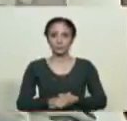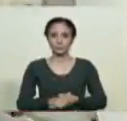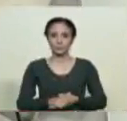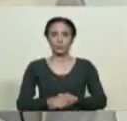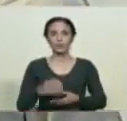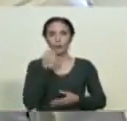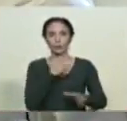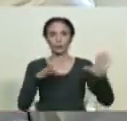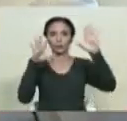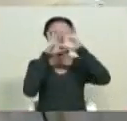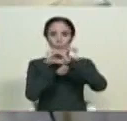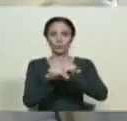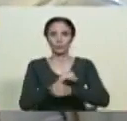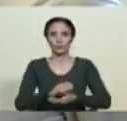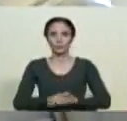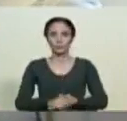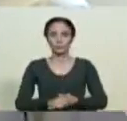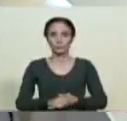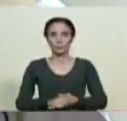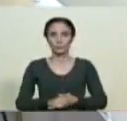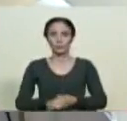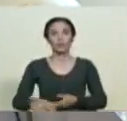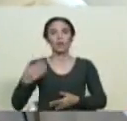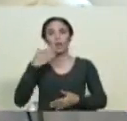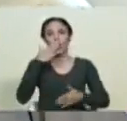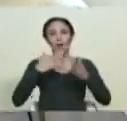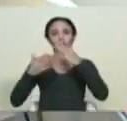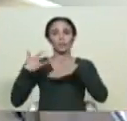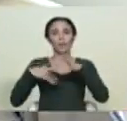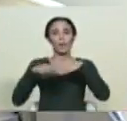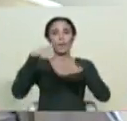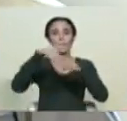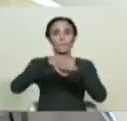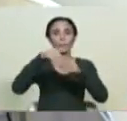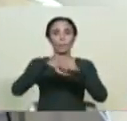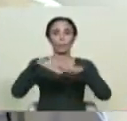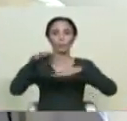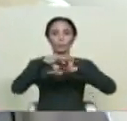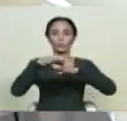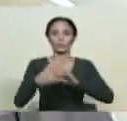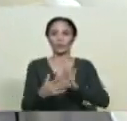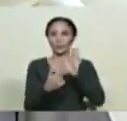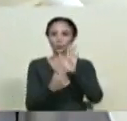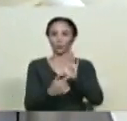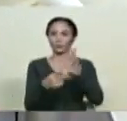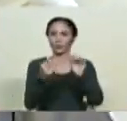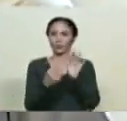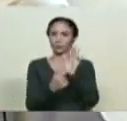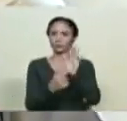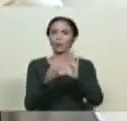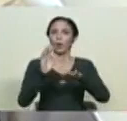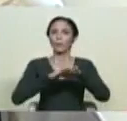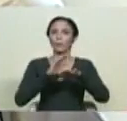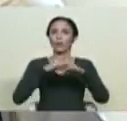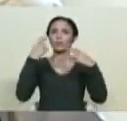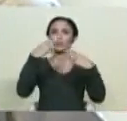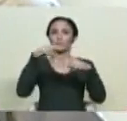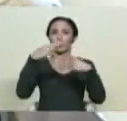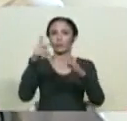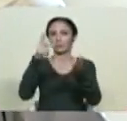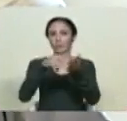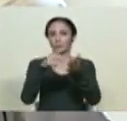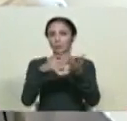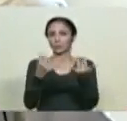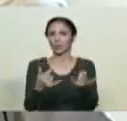Muy buenas noches. Históricamente las elecciones municipales obviamente no son reconocidas por los niveles de participación, sin embargo